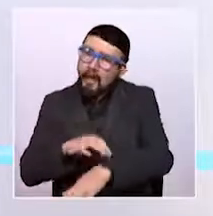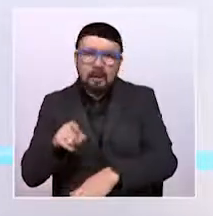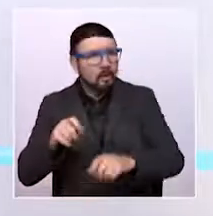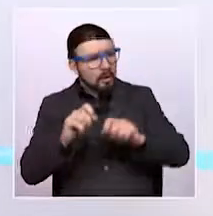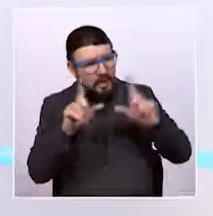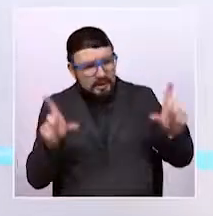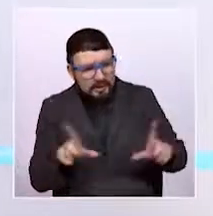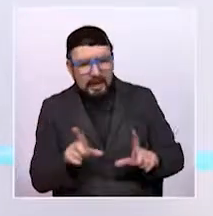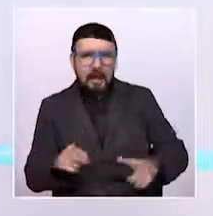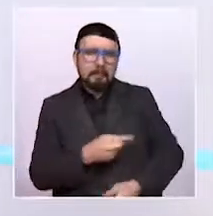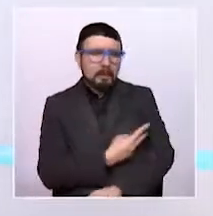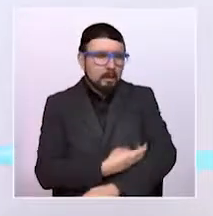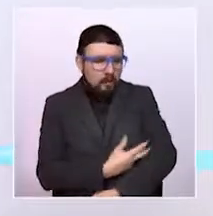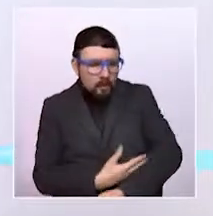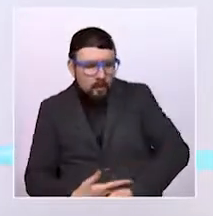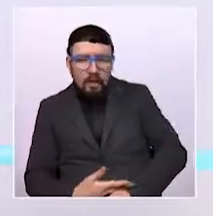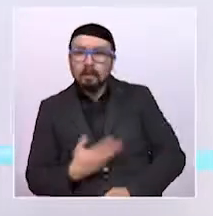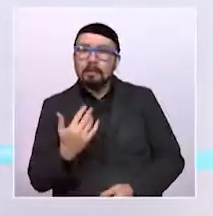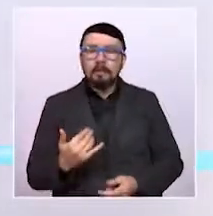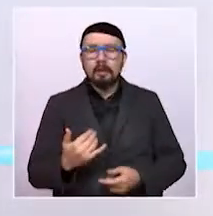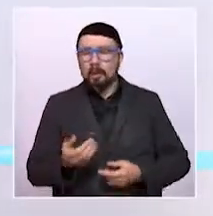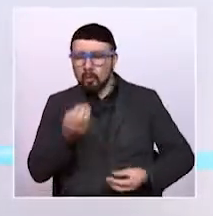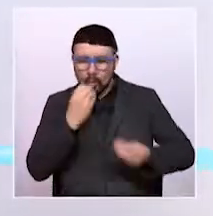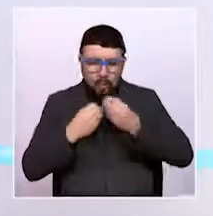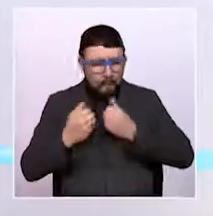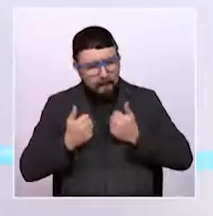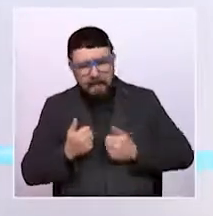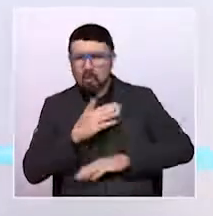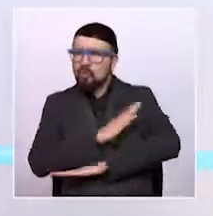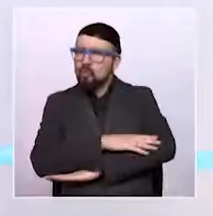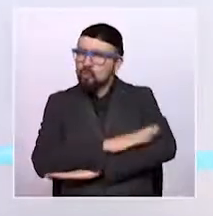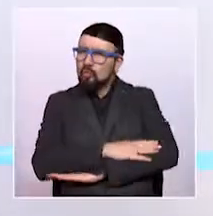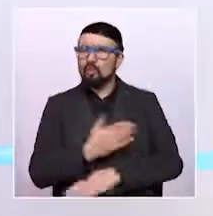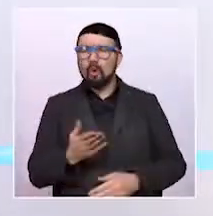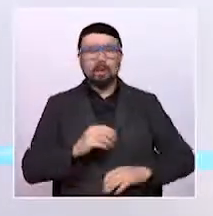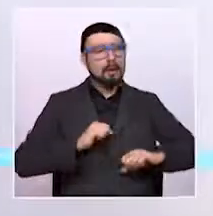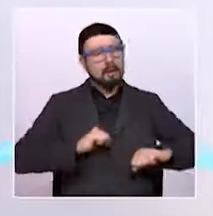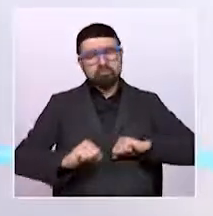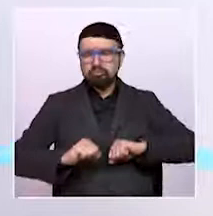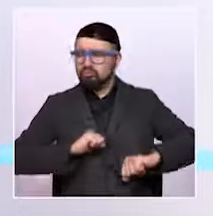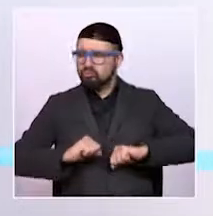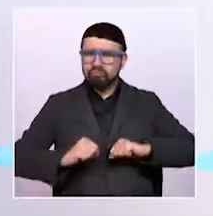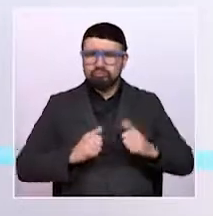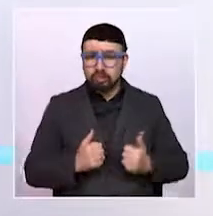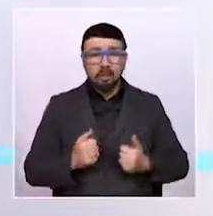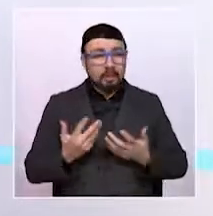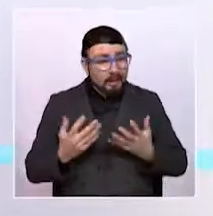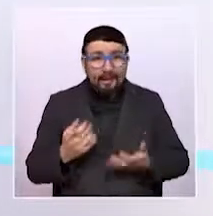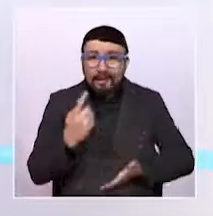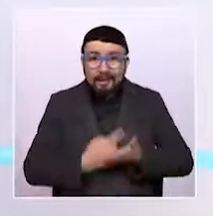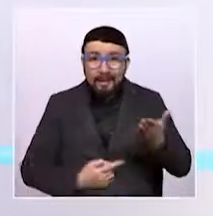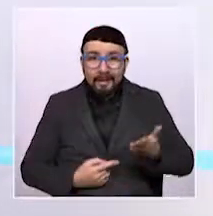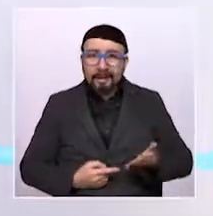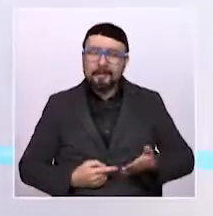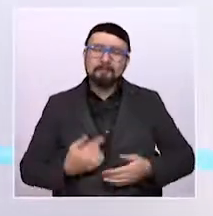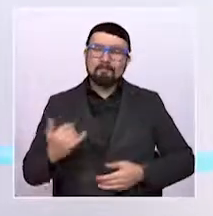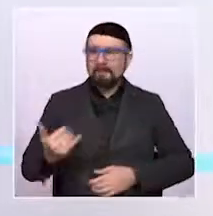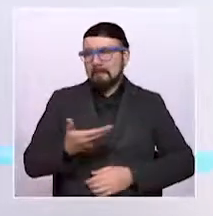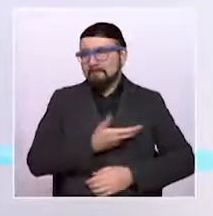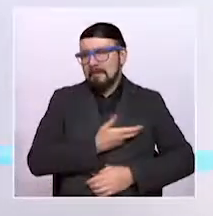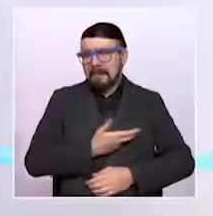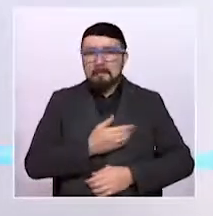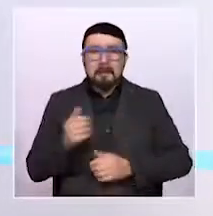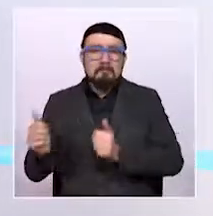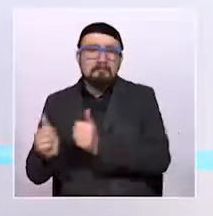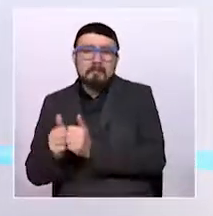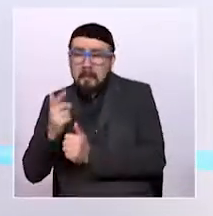cuides en su dieta haga su ejercicio porque lo que queremos todos finalmente por su bienestar es tener esa mamá con ese papá